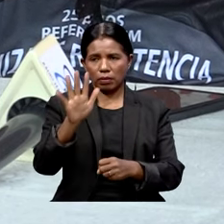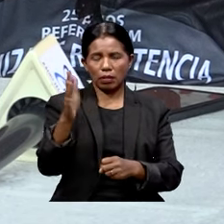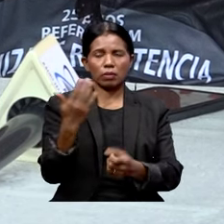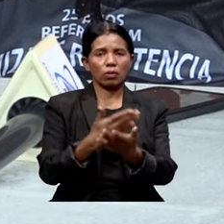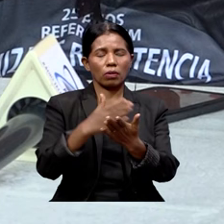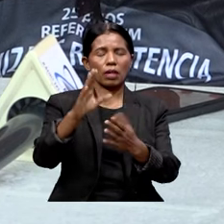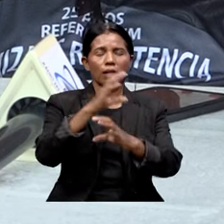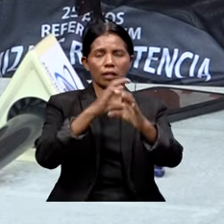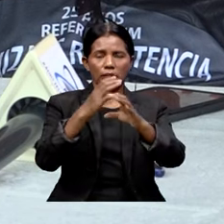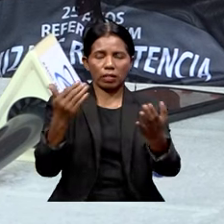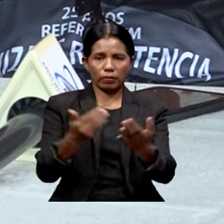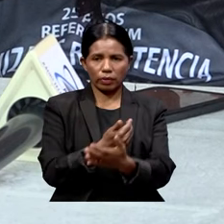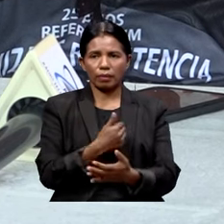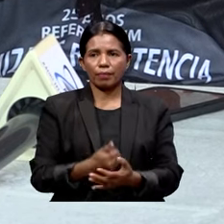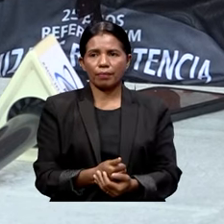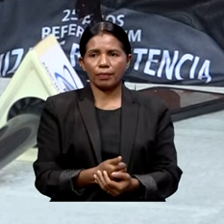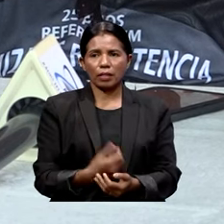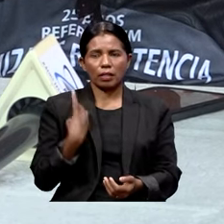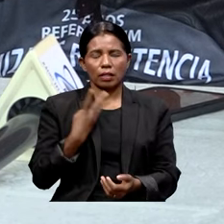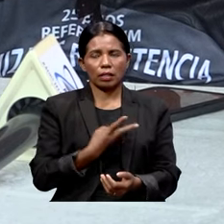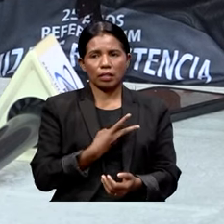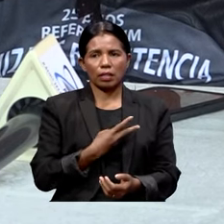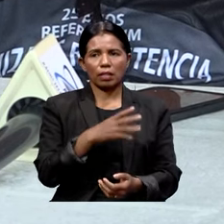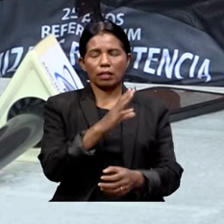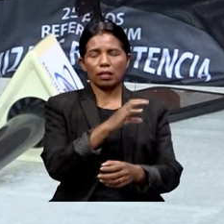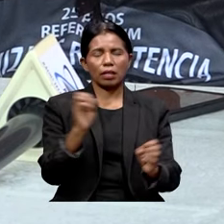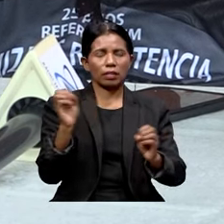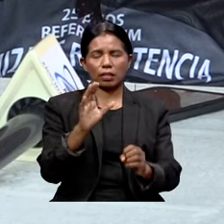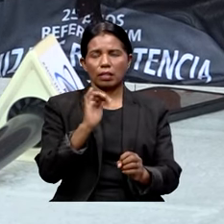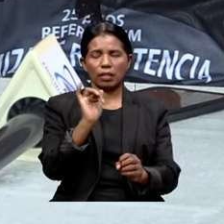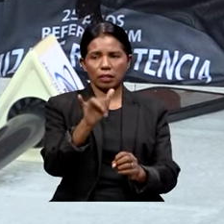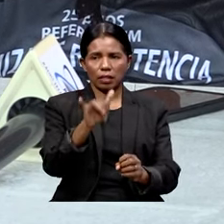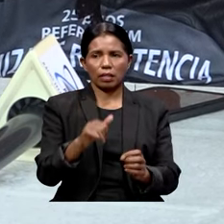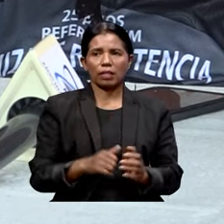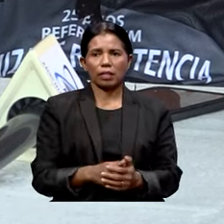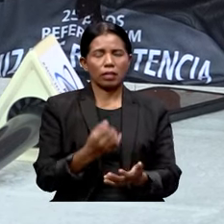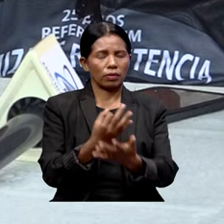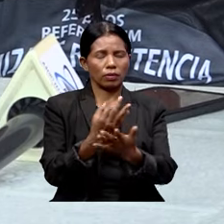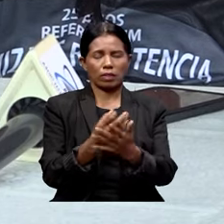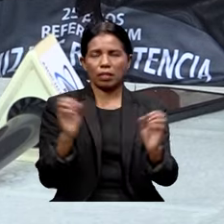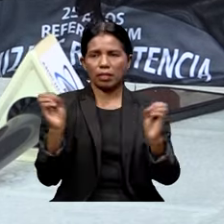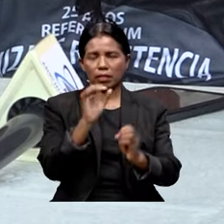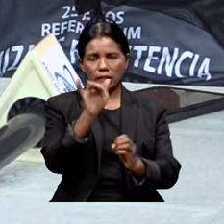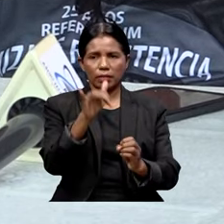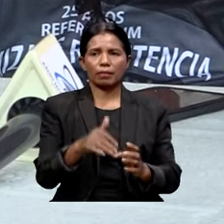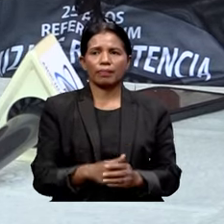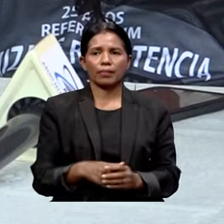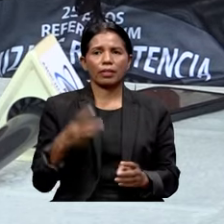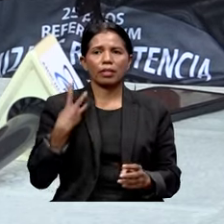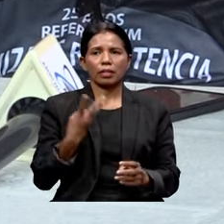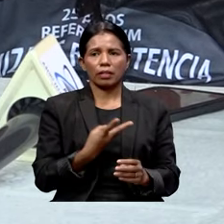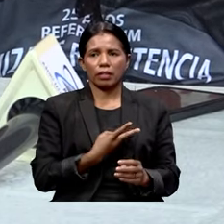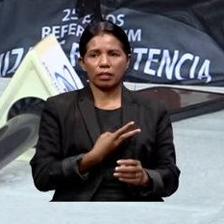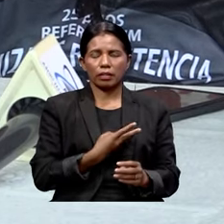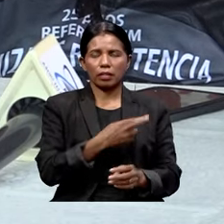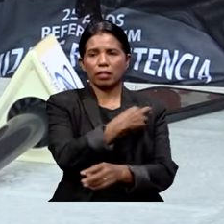fue. Ella hoy también la concorda, pública la concorda. Y tiene religión